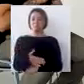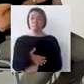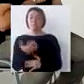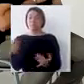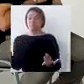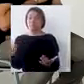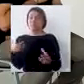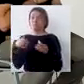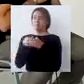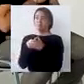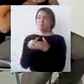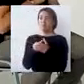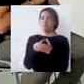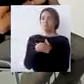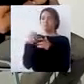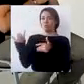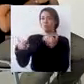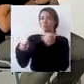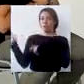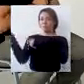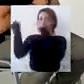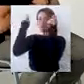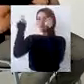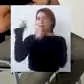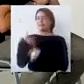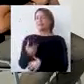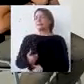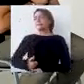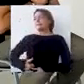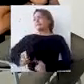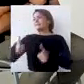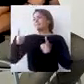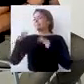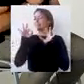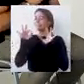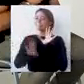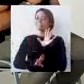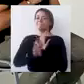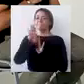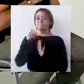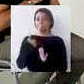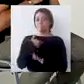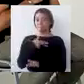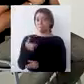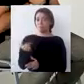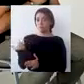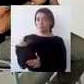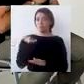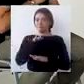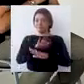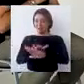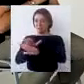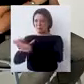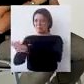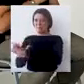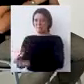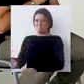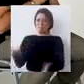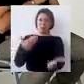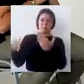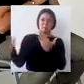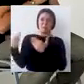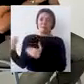sido genial. O sea, nosotros teníamos una visión que te había contado y era que a diciembre de este año